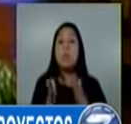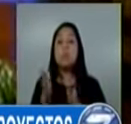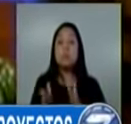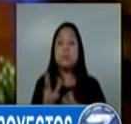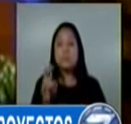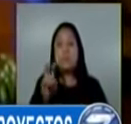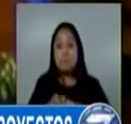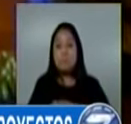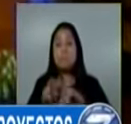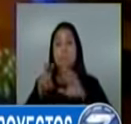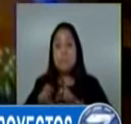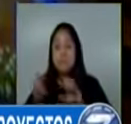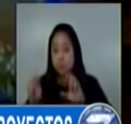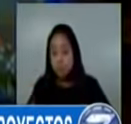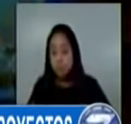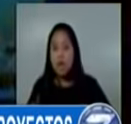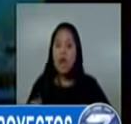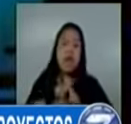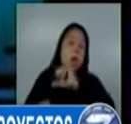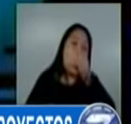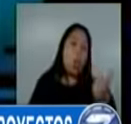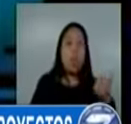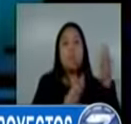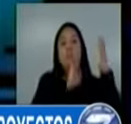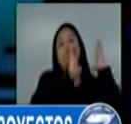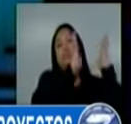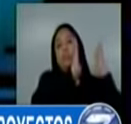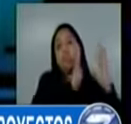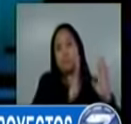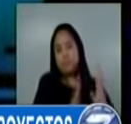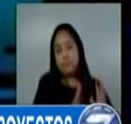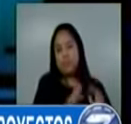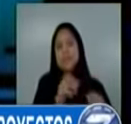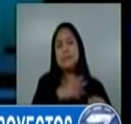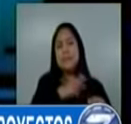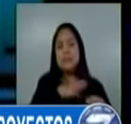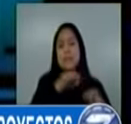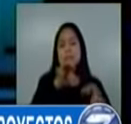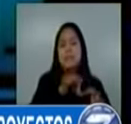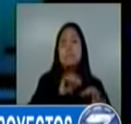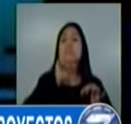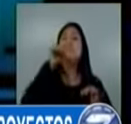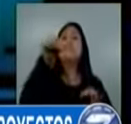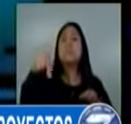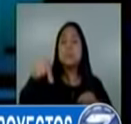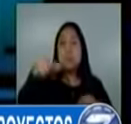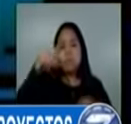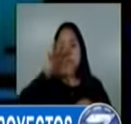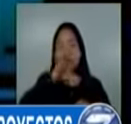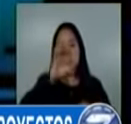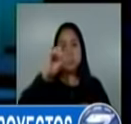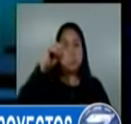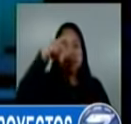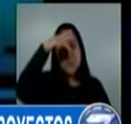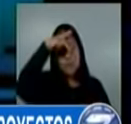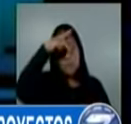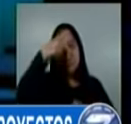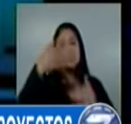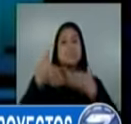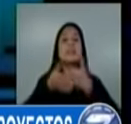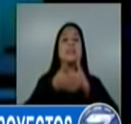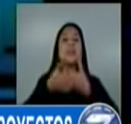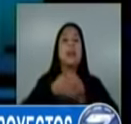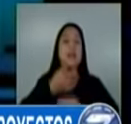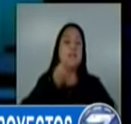Tabasco, a 50 kilómetros de El Ceibo, en la frontera